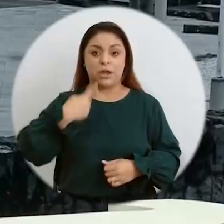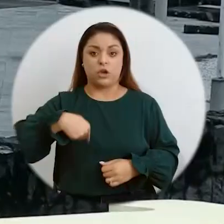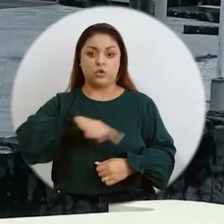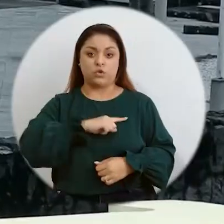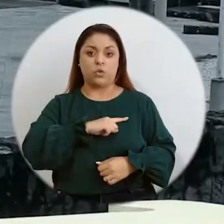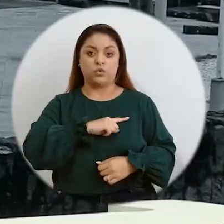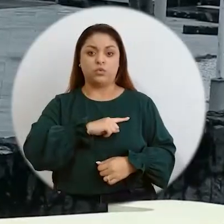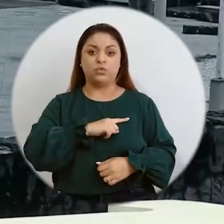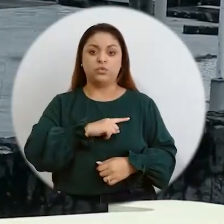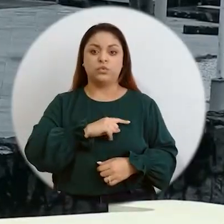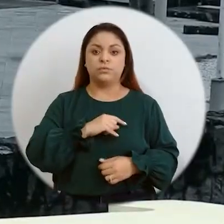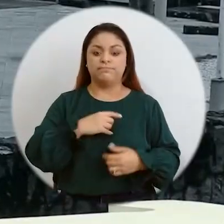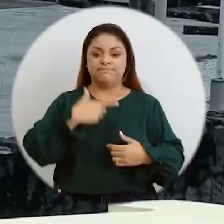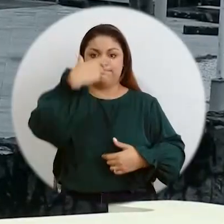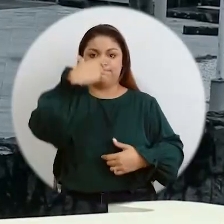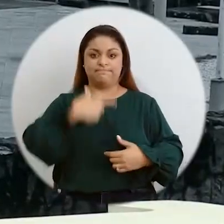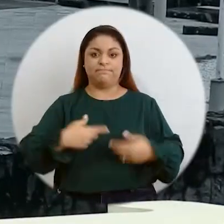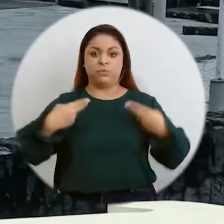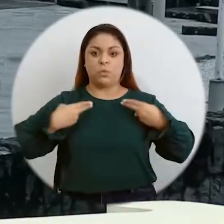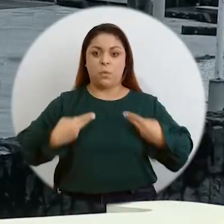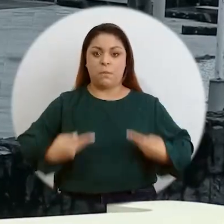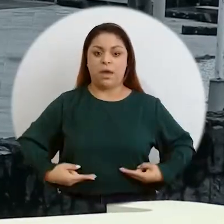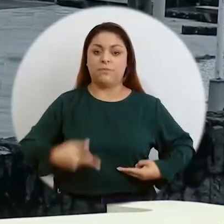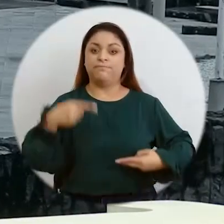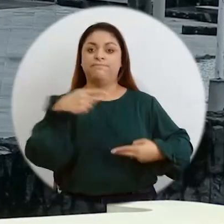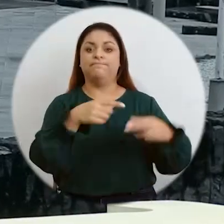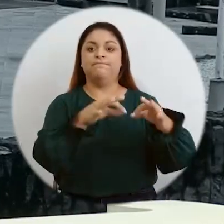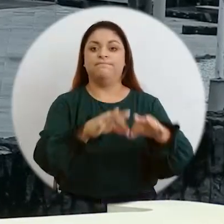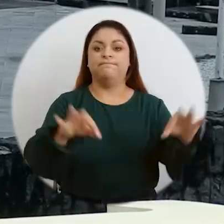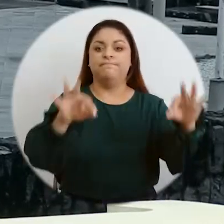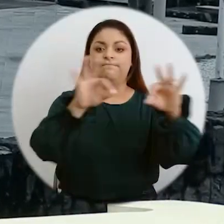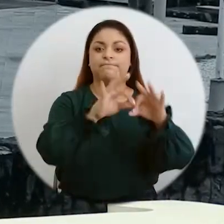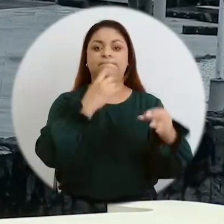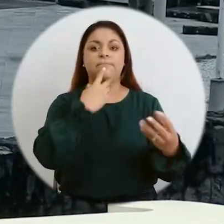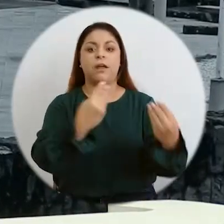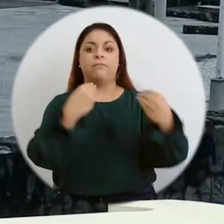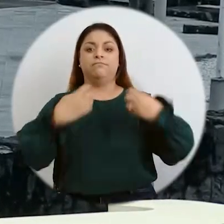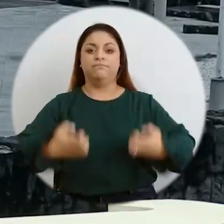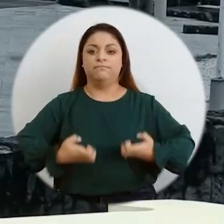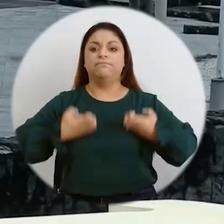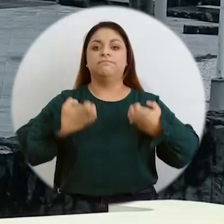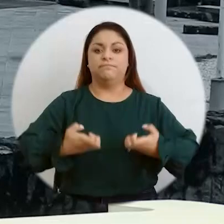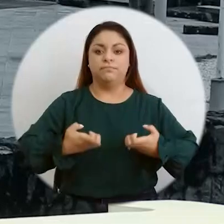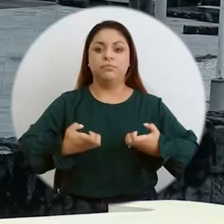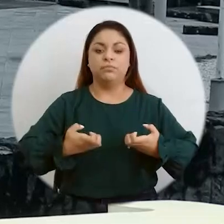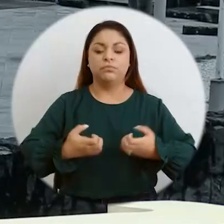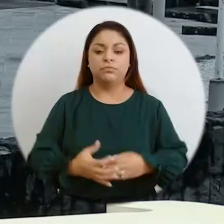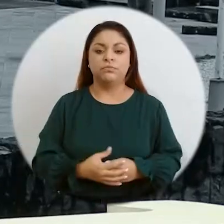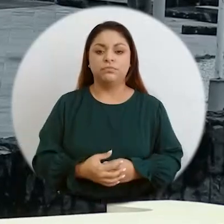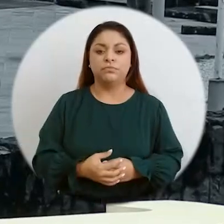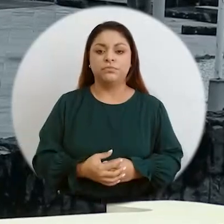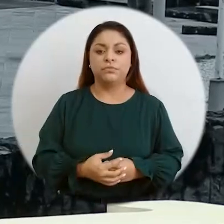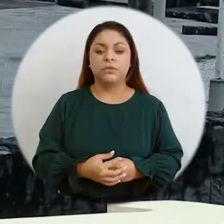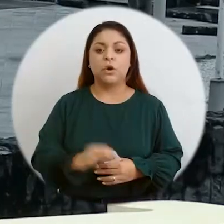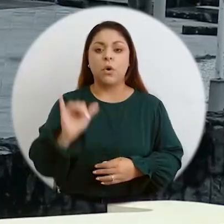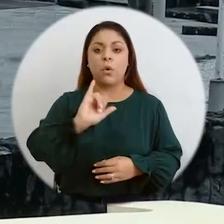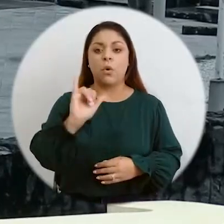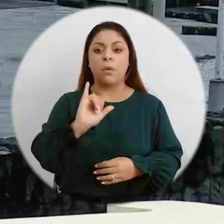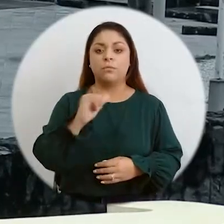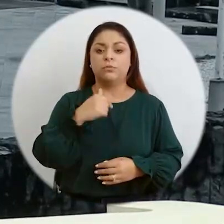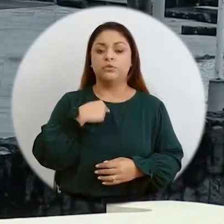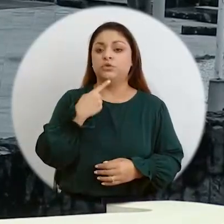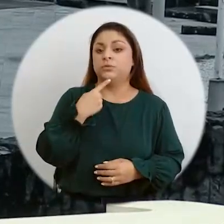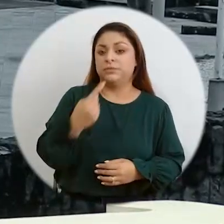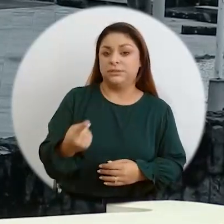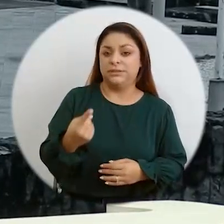como especie son fundamentales para nuestra existencia. En términos de, y lo mencionaba al principio del